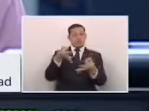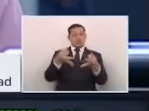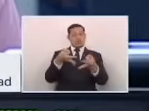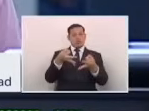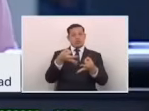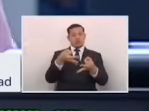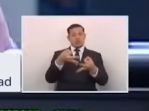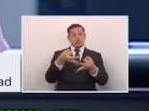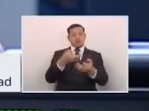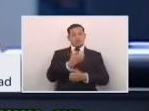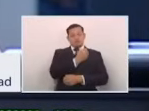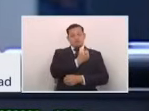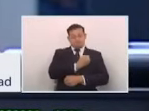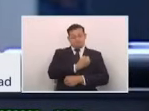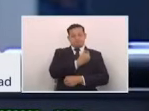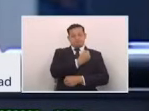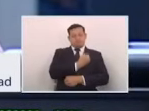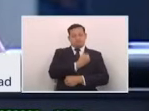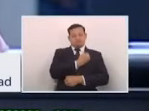doloroso.